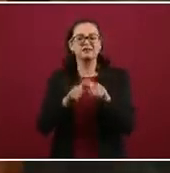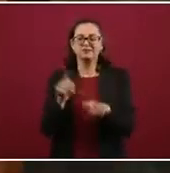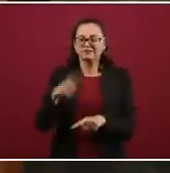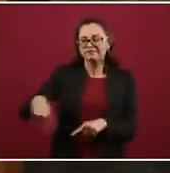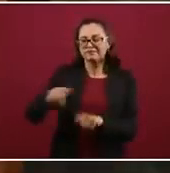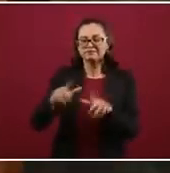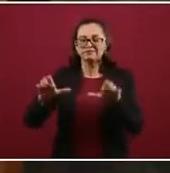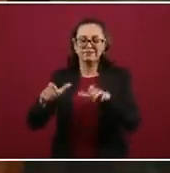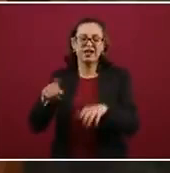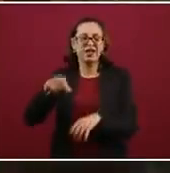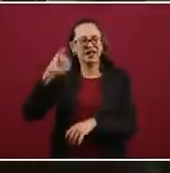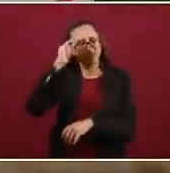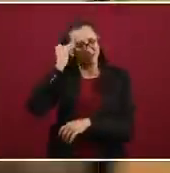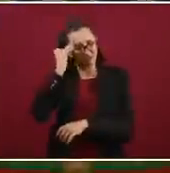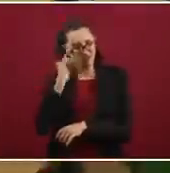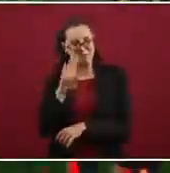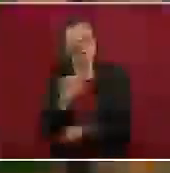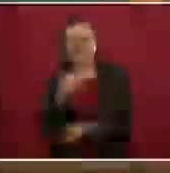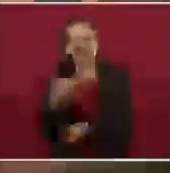Bajío.